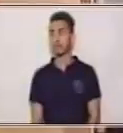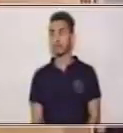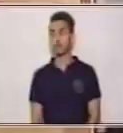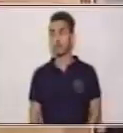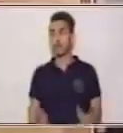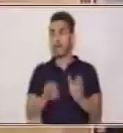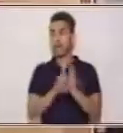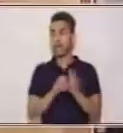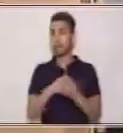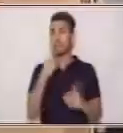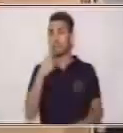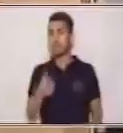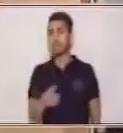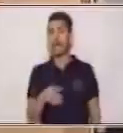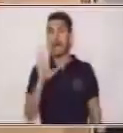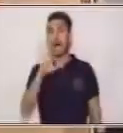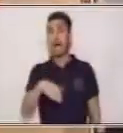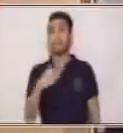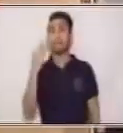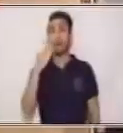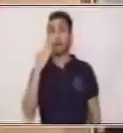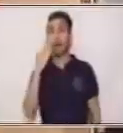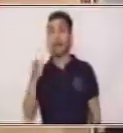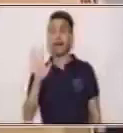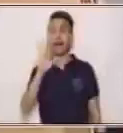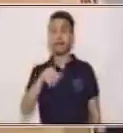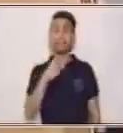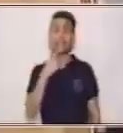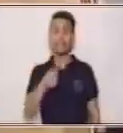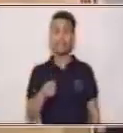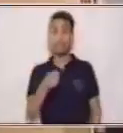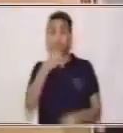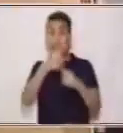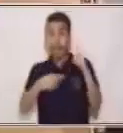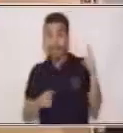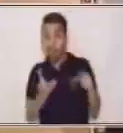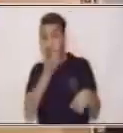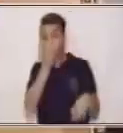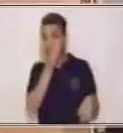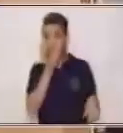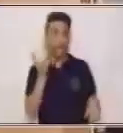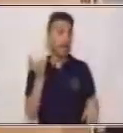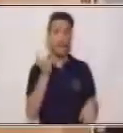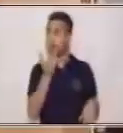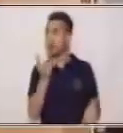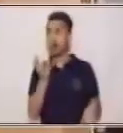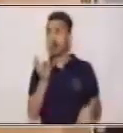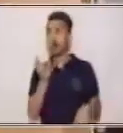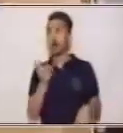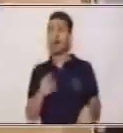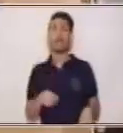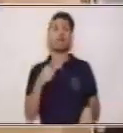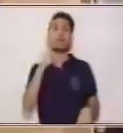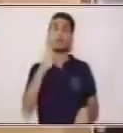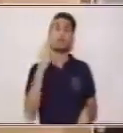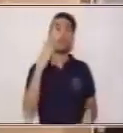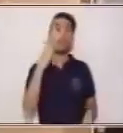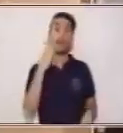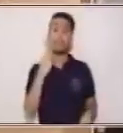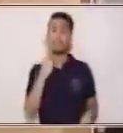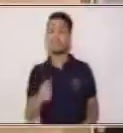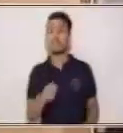2/4 de manzana. Y tú piensas: ¡wow! Tengo más manzana. Pero realmente tienes lo